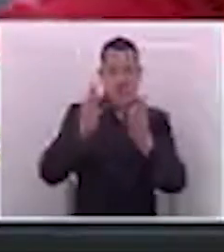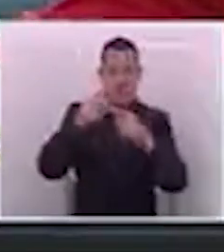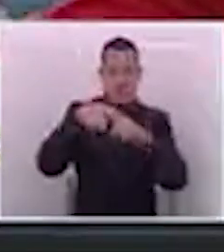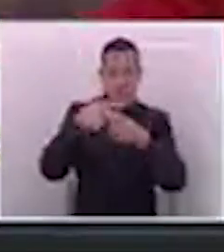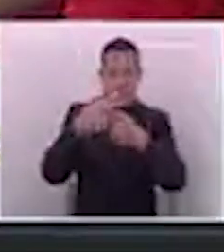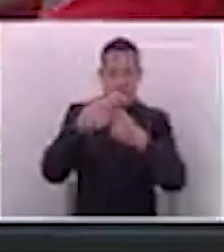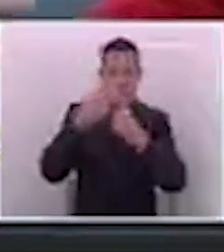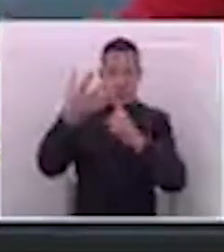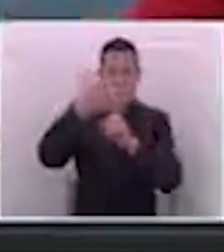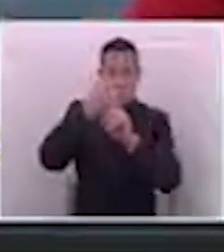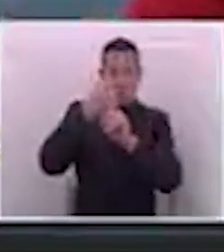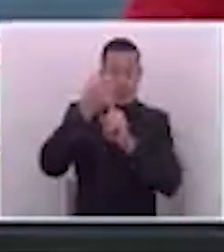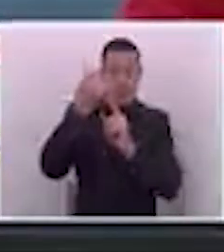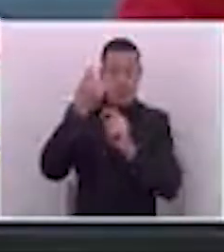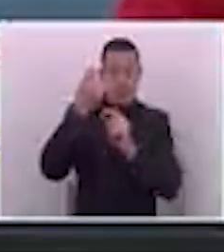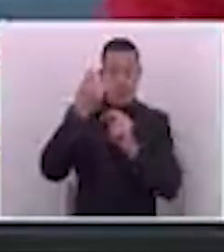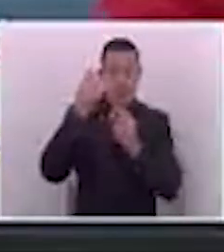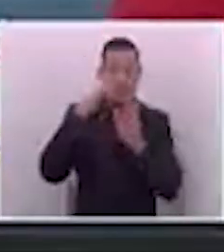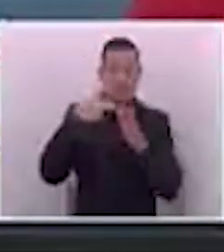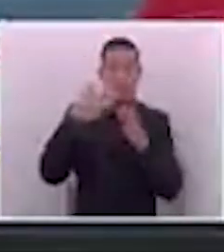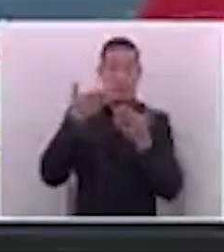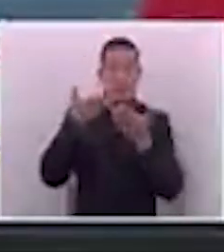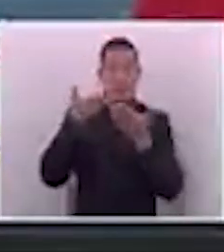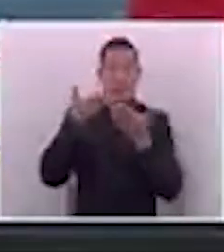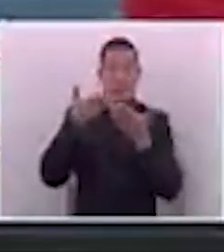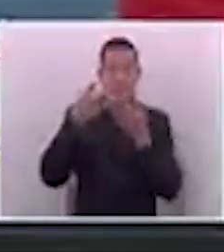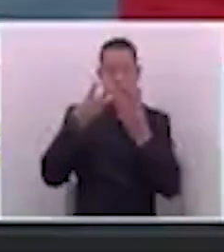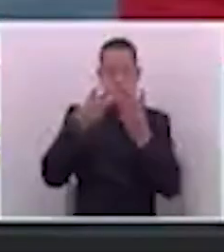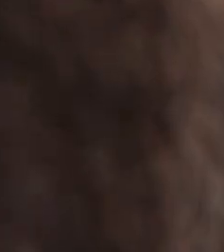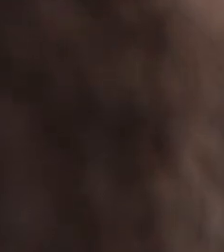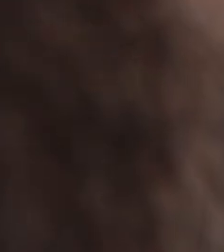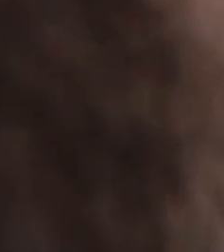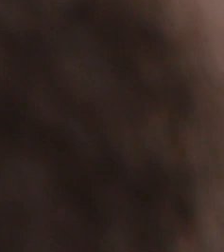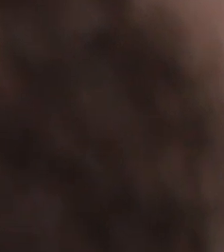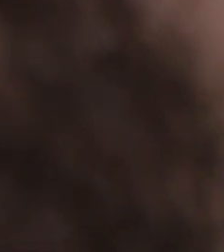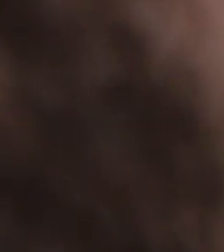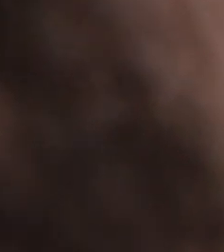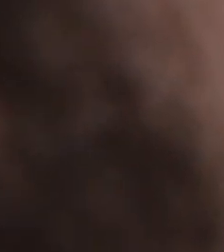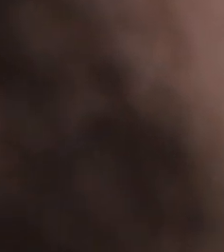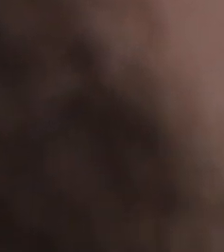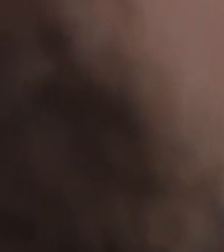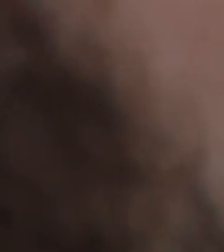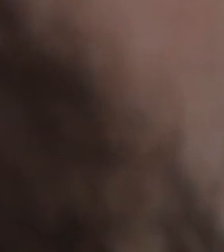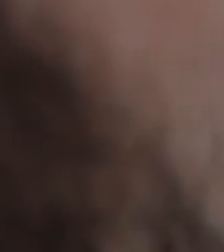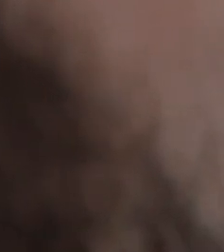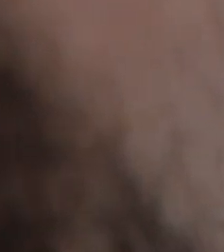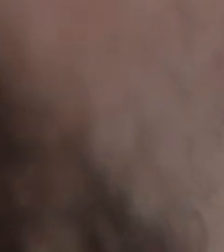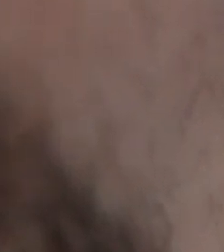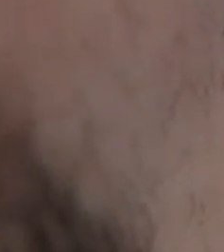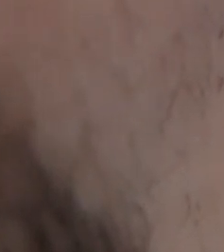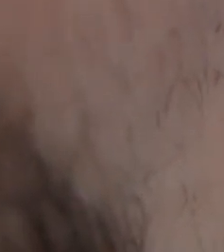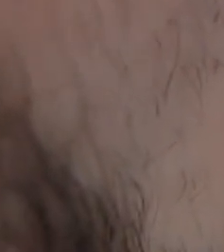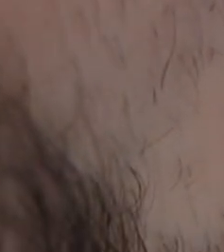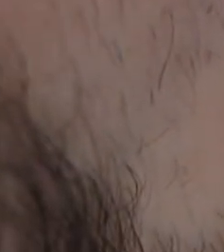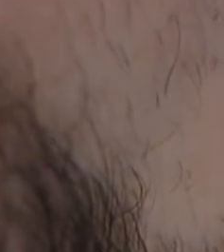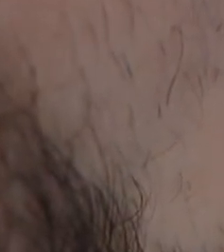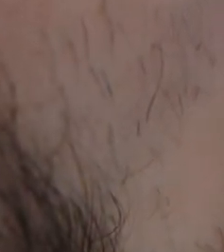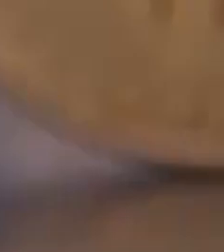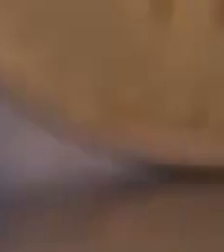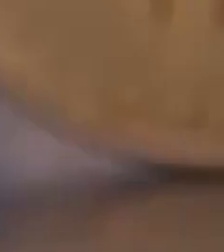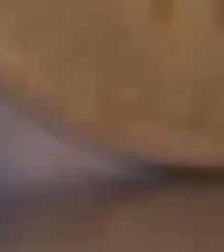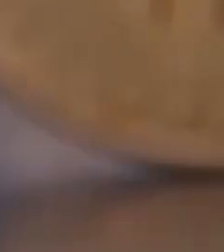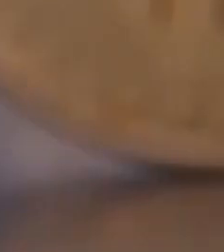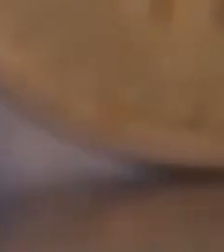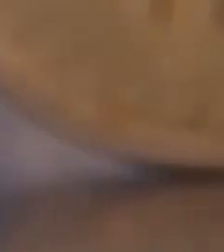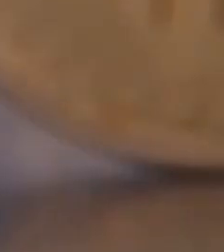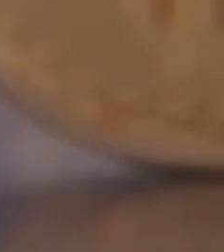para obtener recursos que se les están agotando el proyecto de la ley también proporciona el marco legal para los